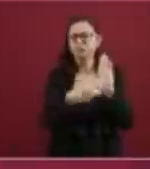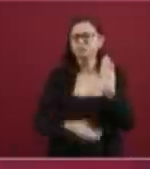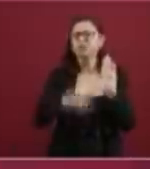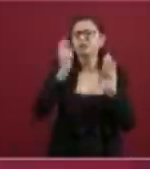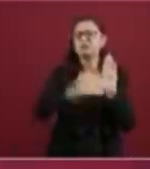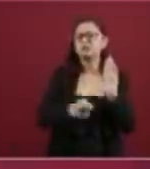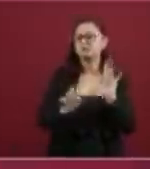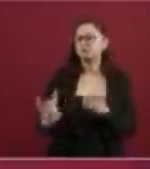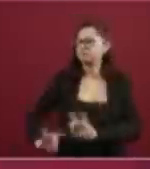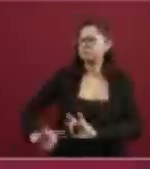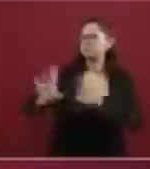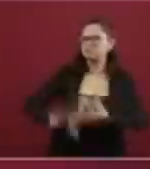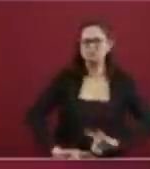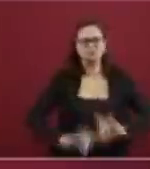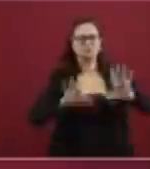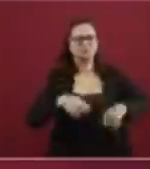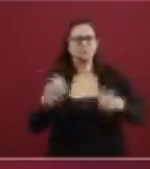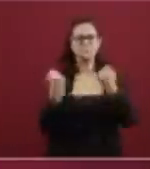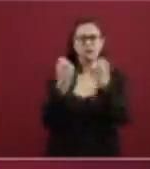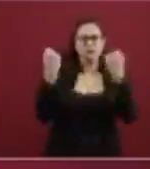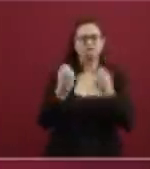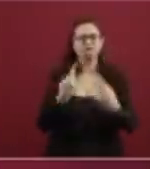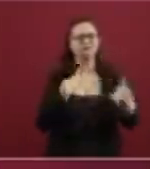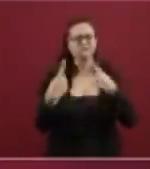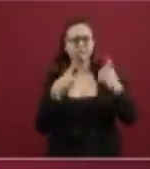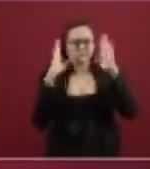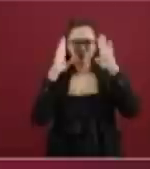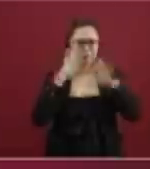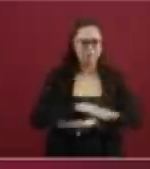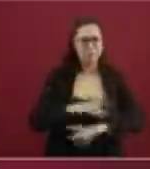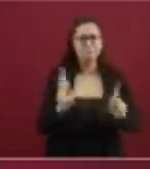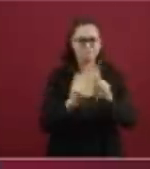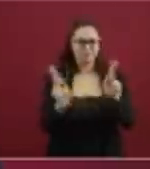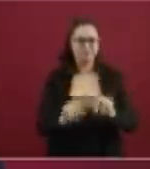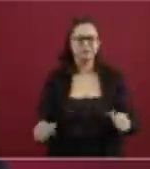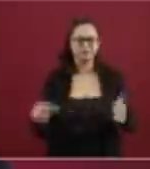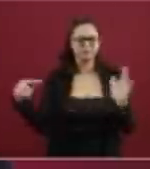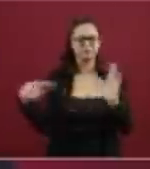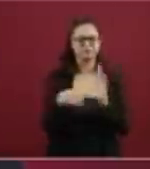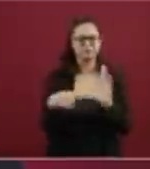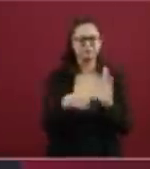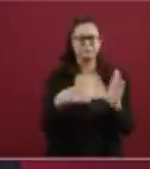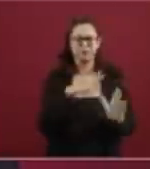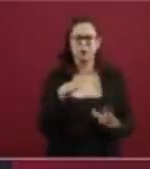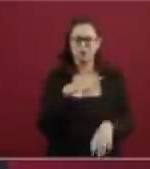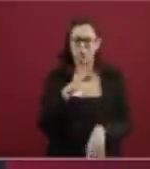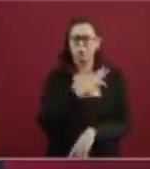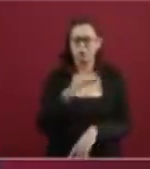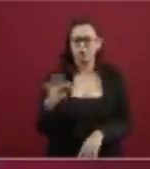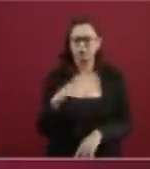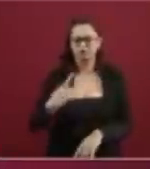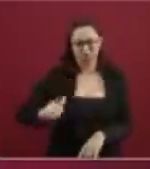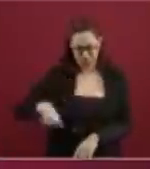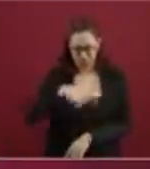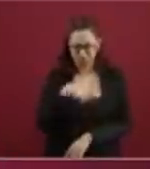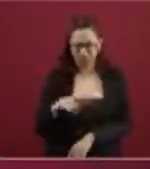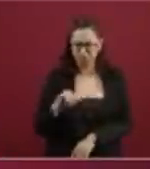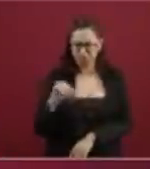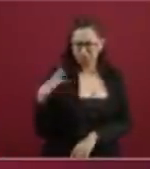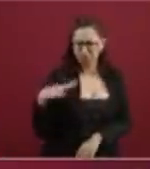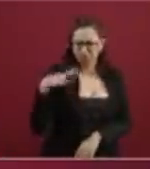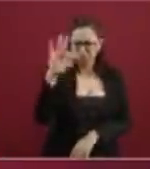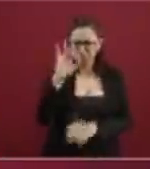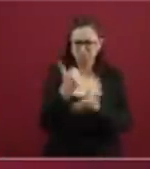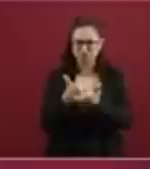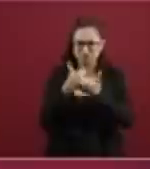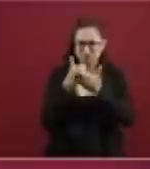las controversias. Y estamos dispuestos a ayudar a